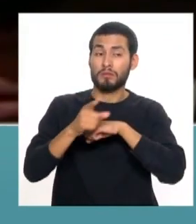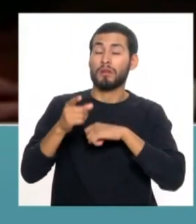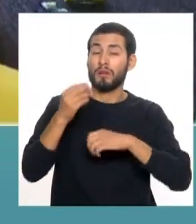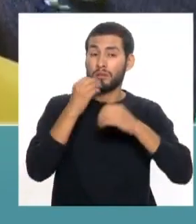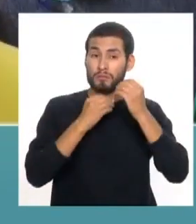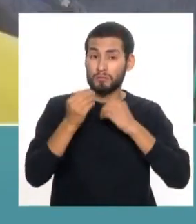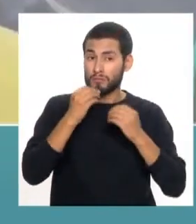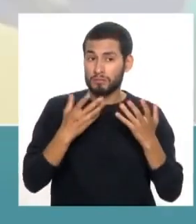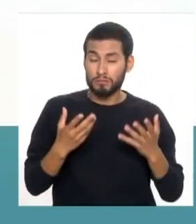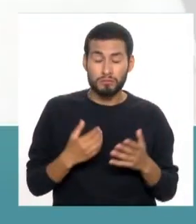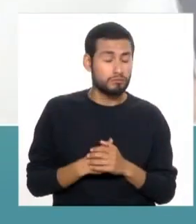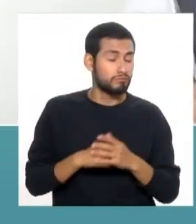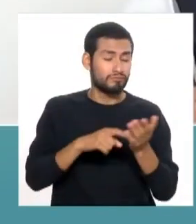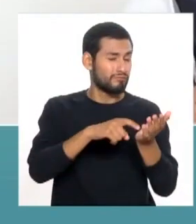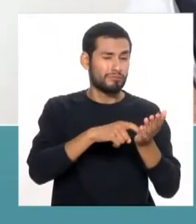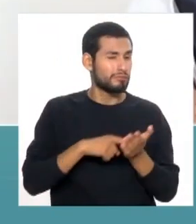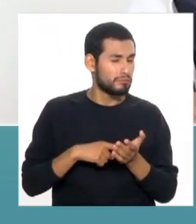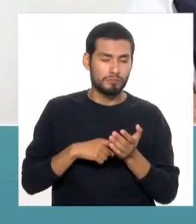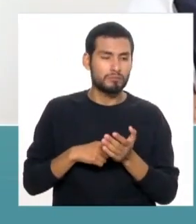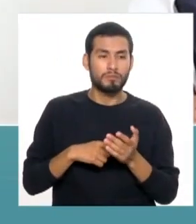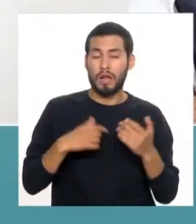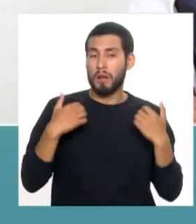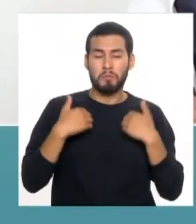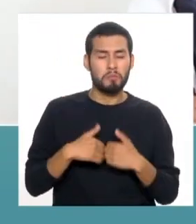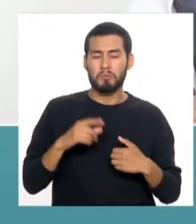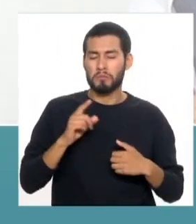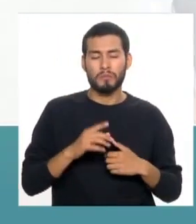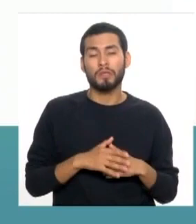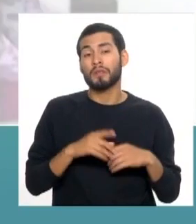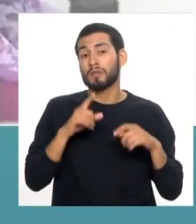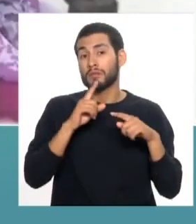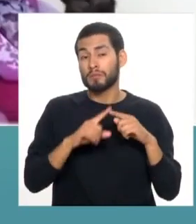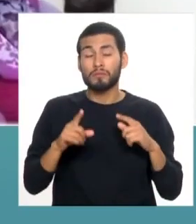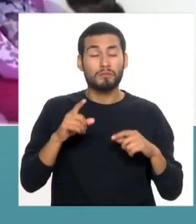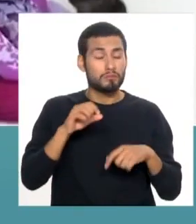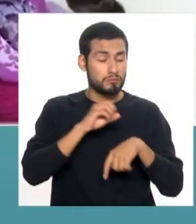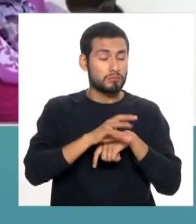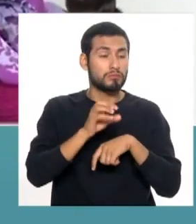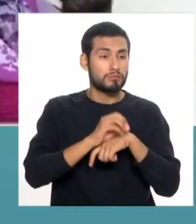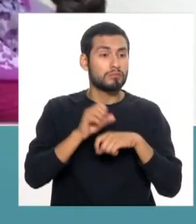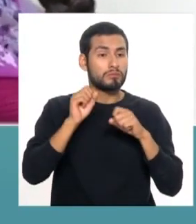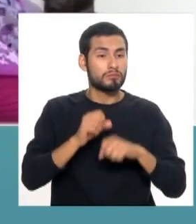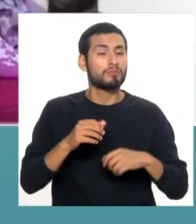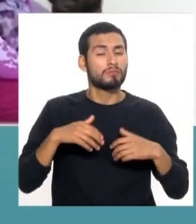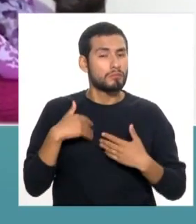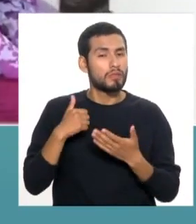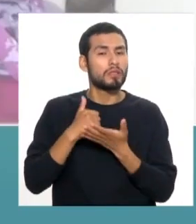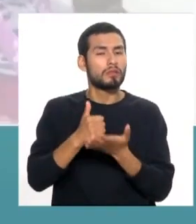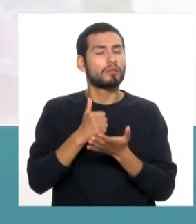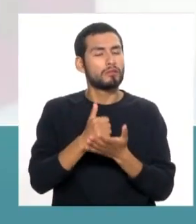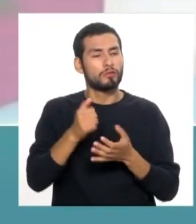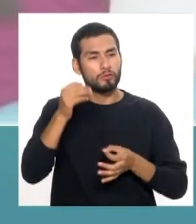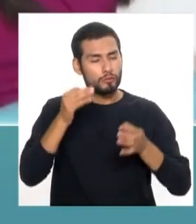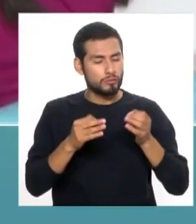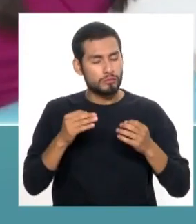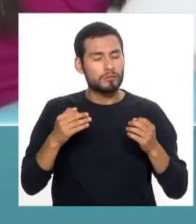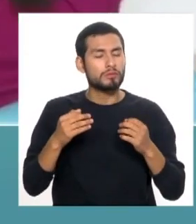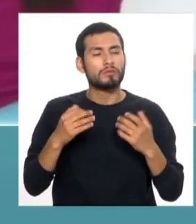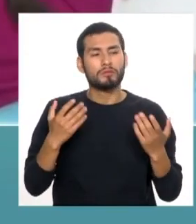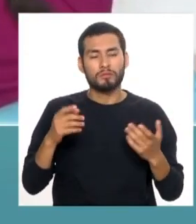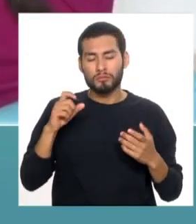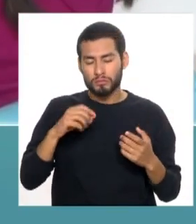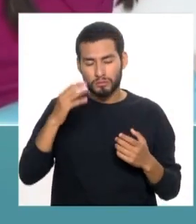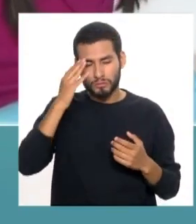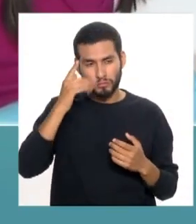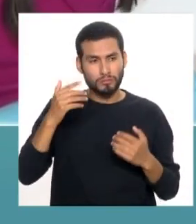alimentos no obliga a que tenga abogado, pero sí es recomendable que cuente con la asesoría jurídica de un letrado,